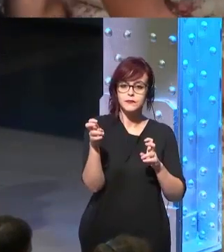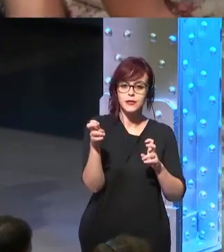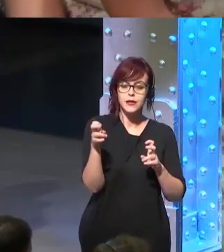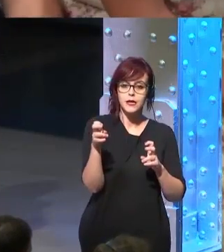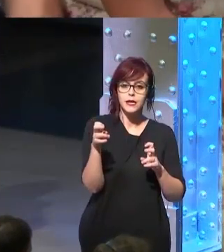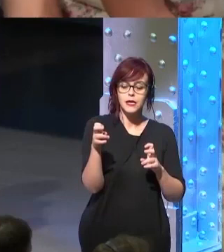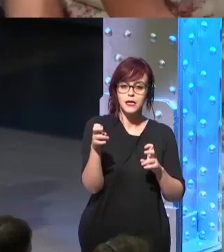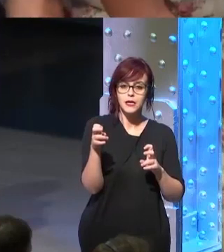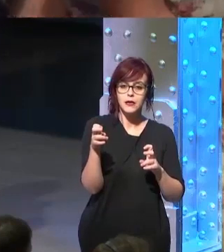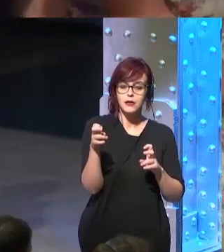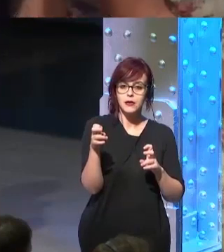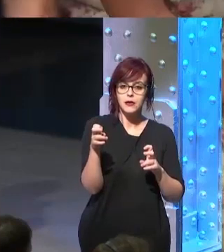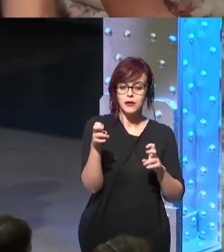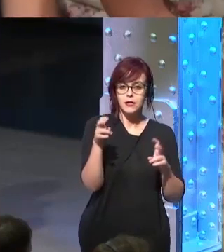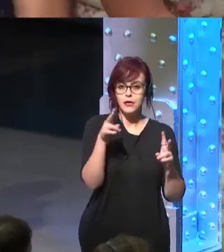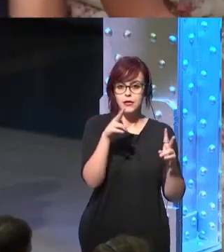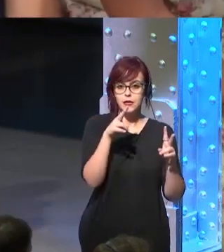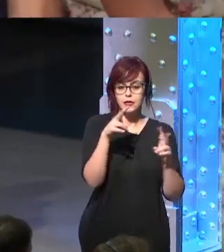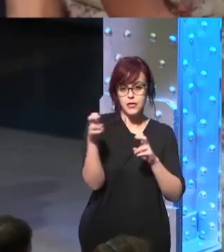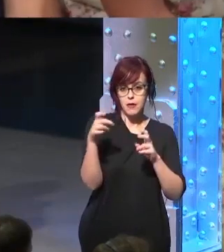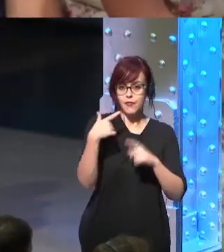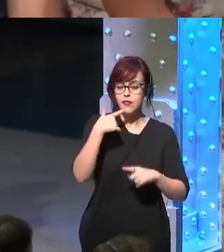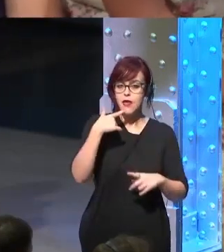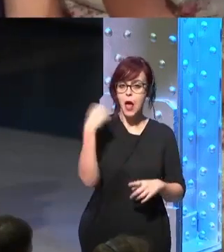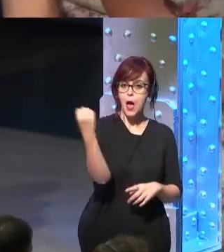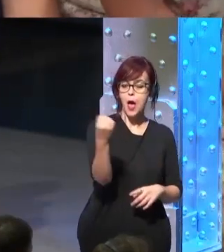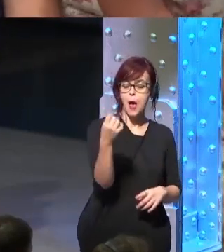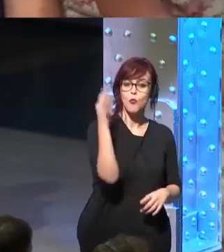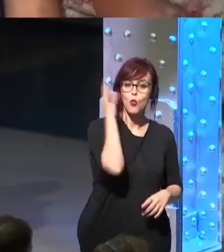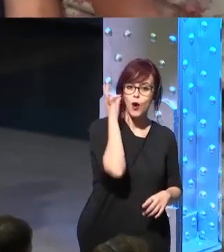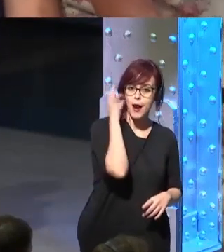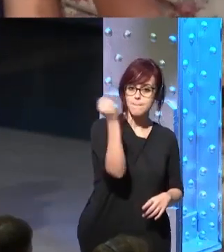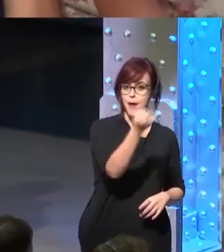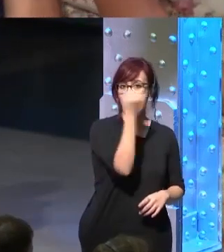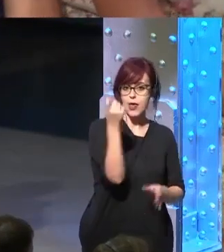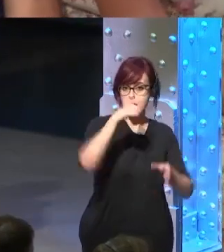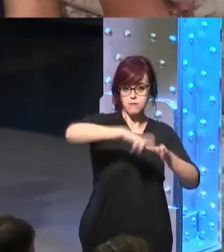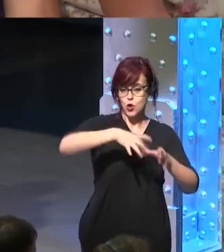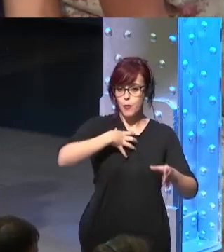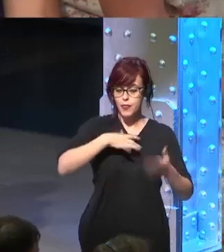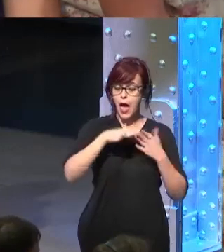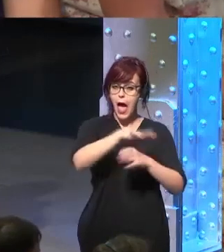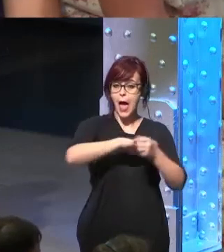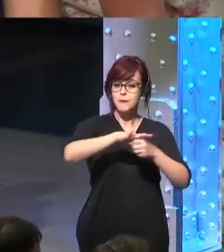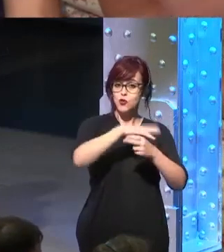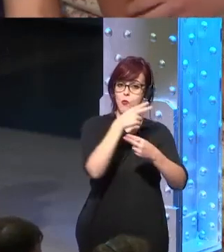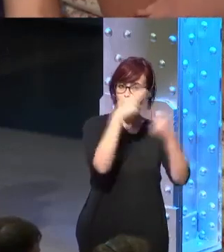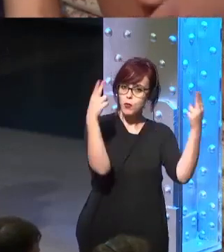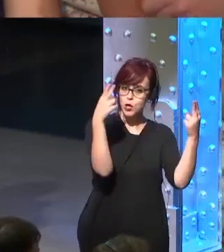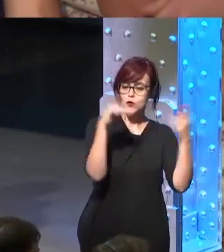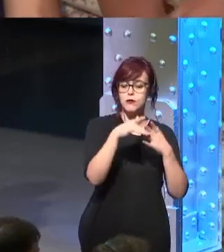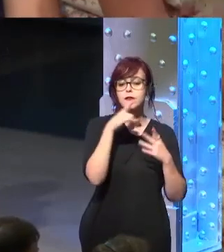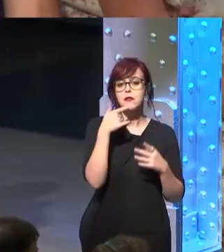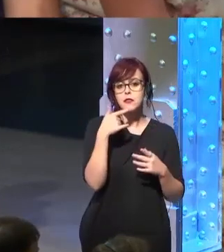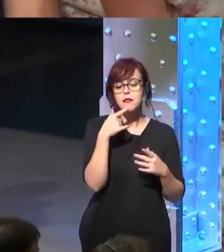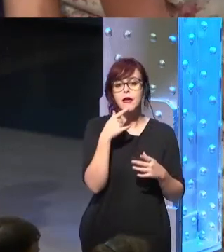el planteamiento de que no pueda tener poder la mujer. Por ejemplo, en la esfera pública hay un número limitado